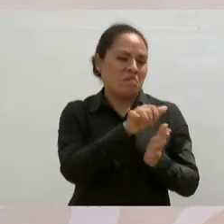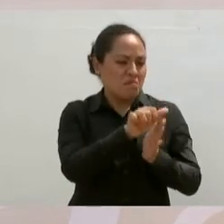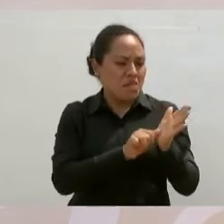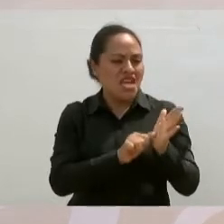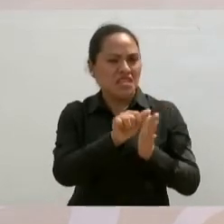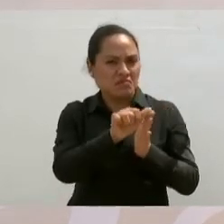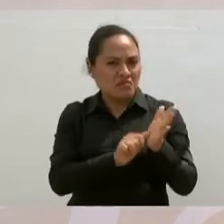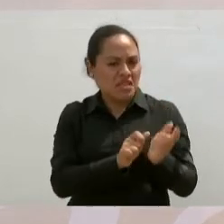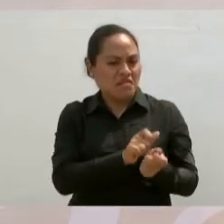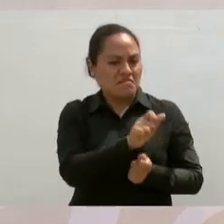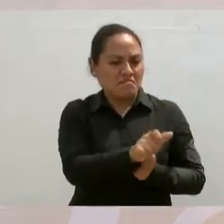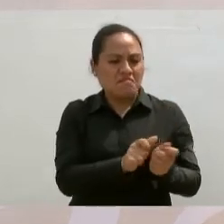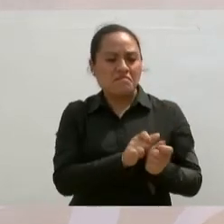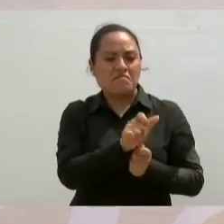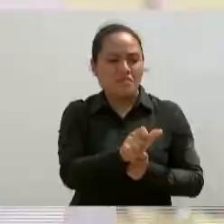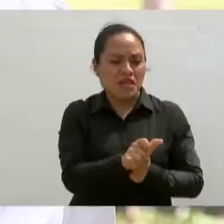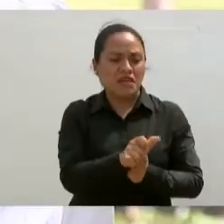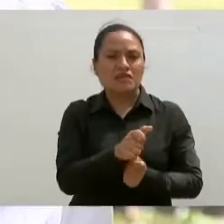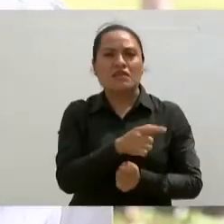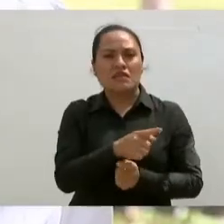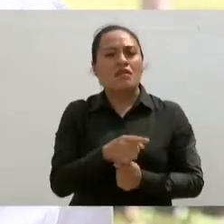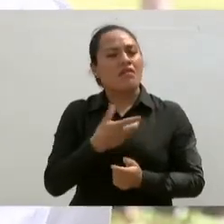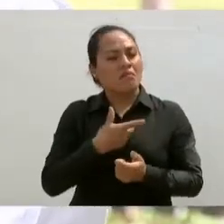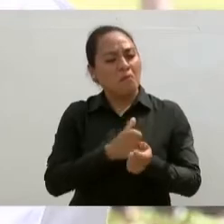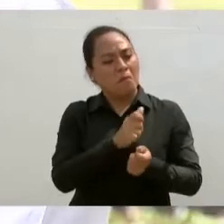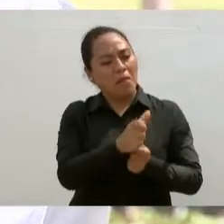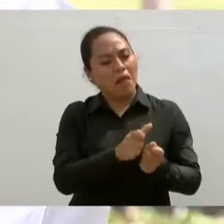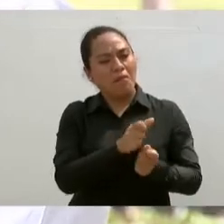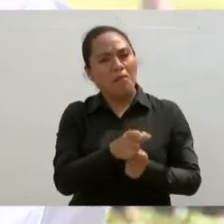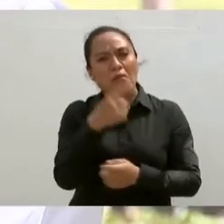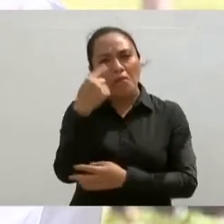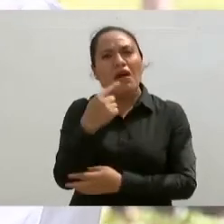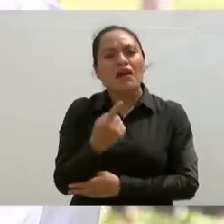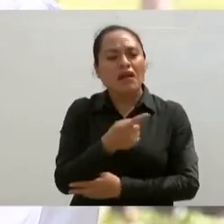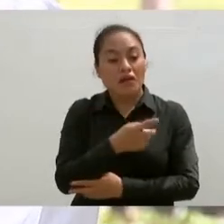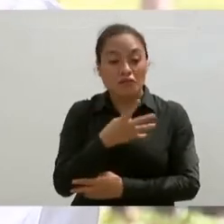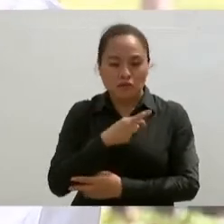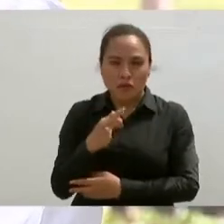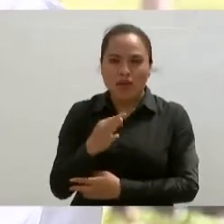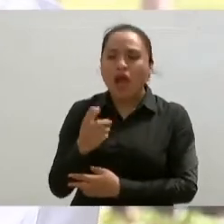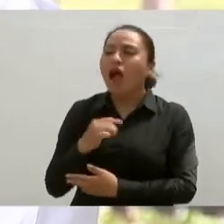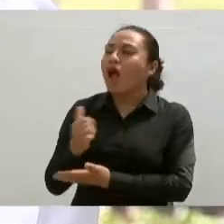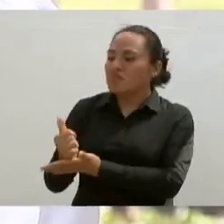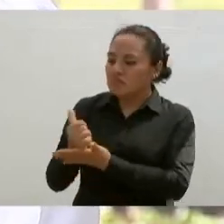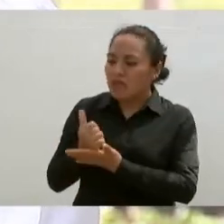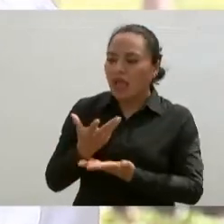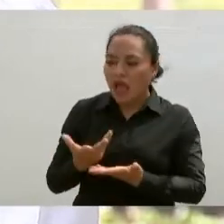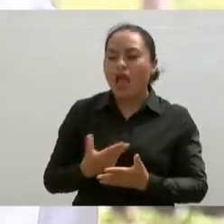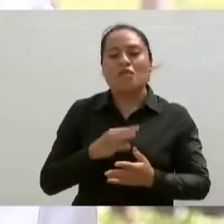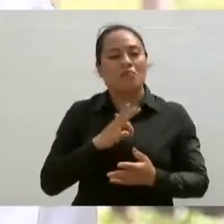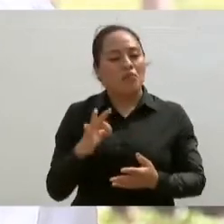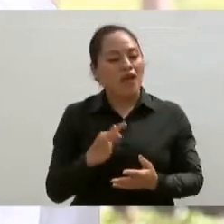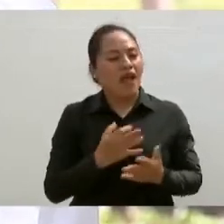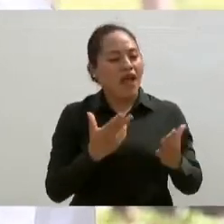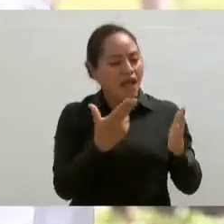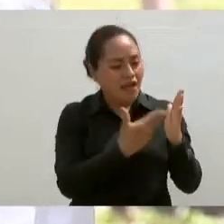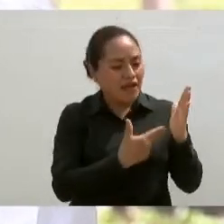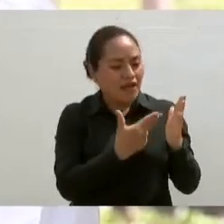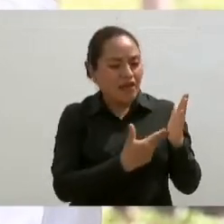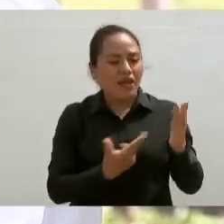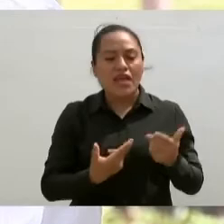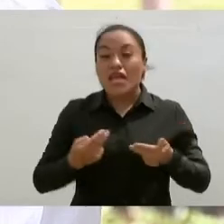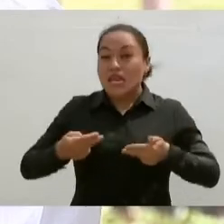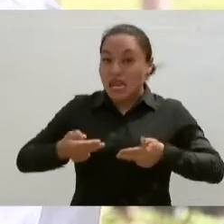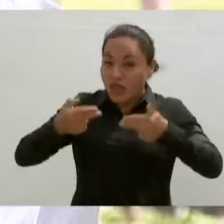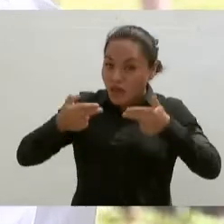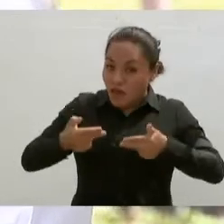mes con un salario mínimo para que se formen, ya sea en talleres, en pequeños